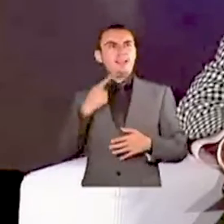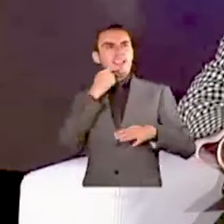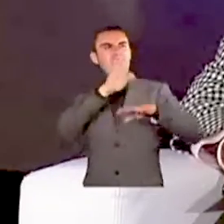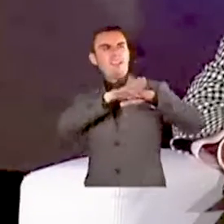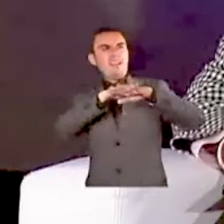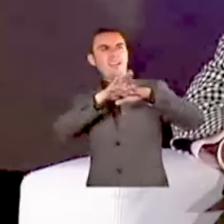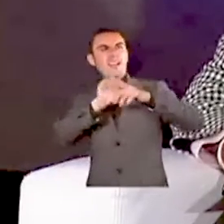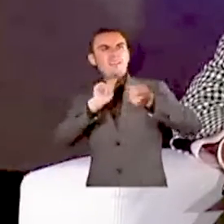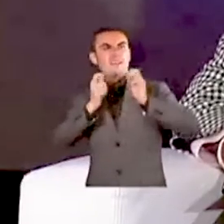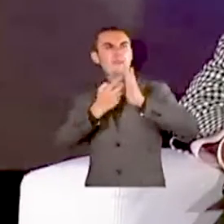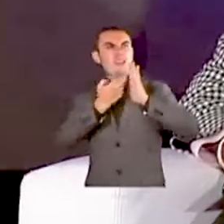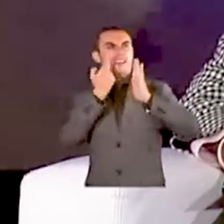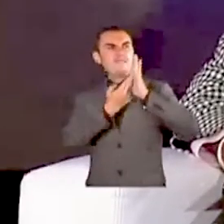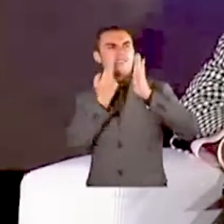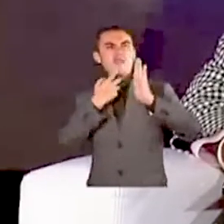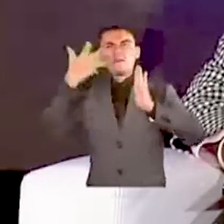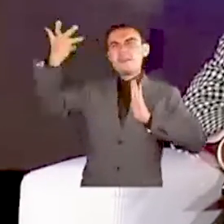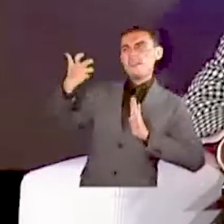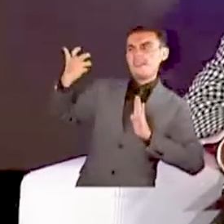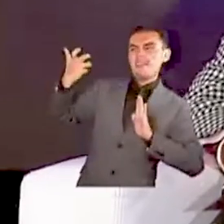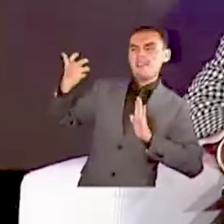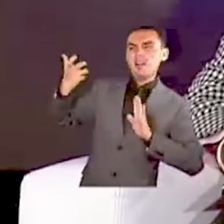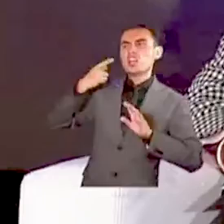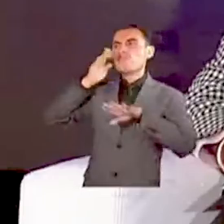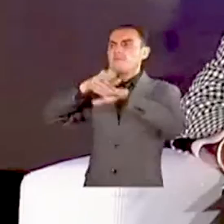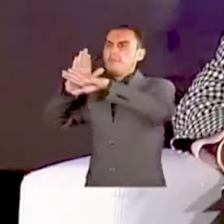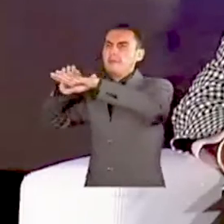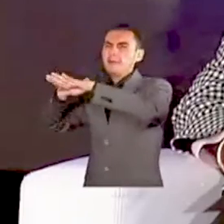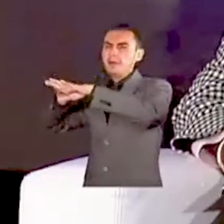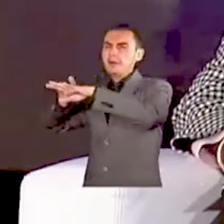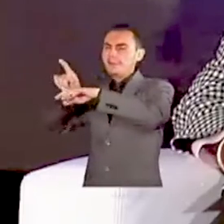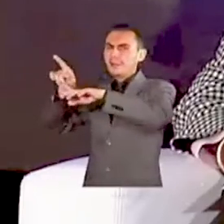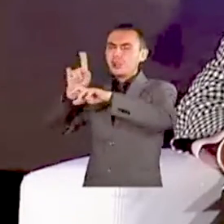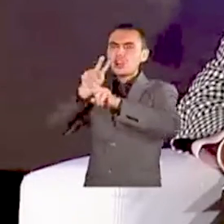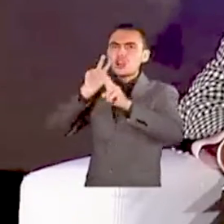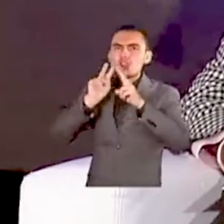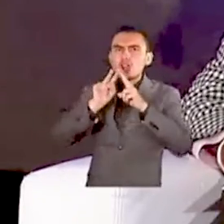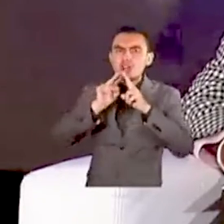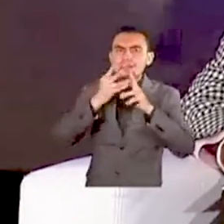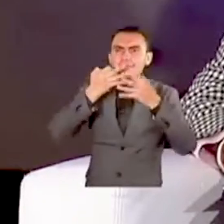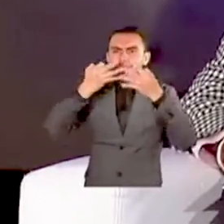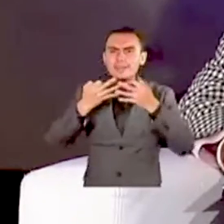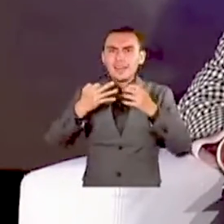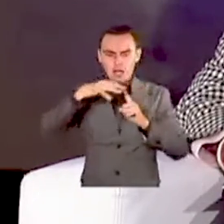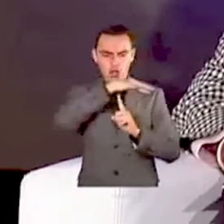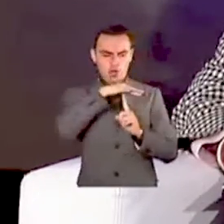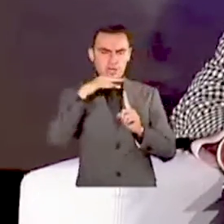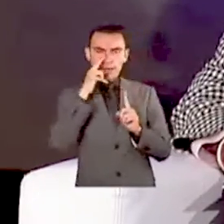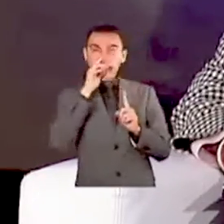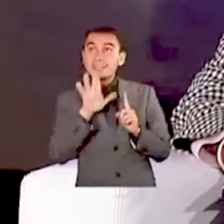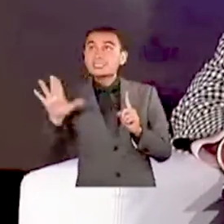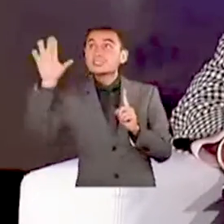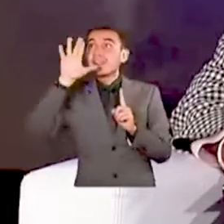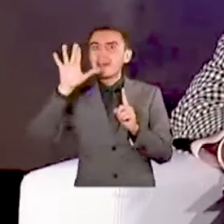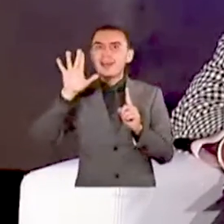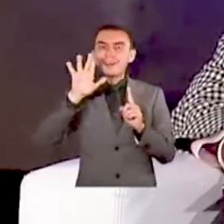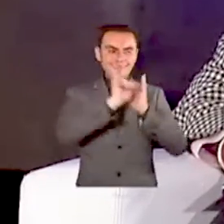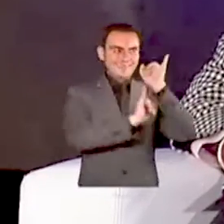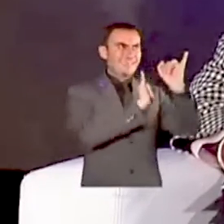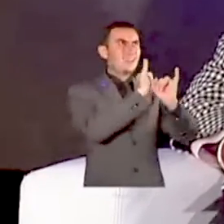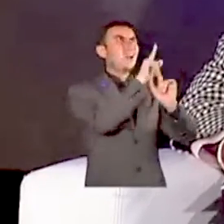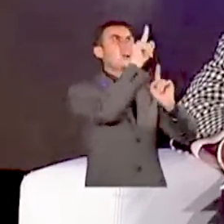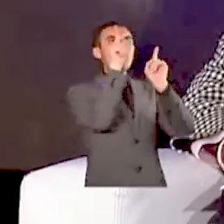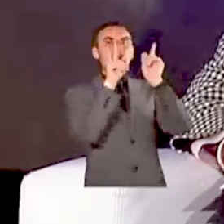contexto nacional y mucho menos el contexto internacional. Y ahí hemos estado nosotros con diferentes